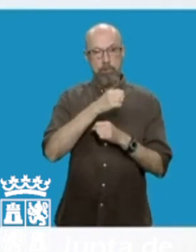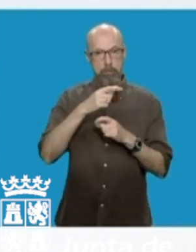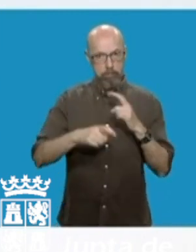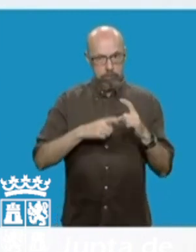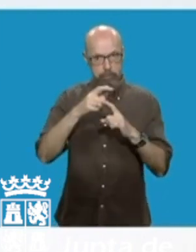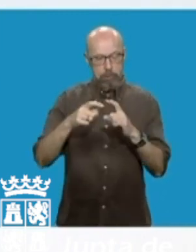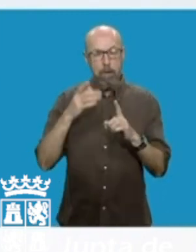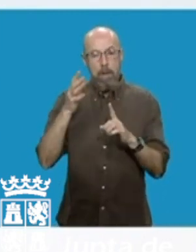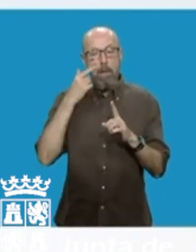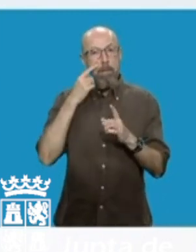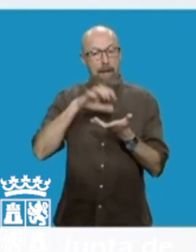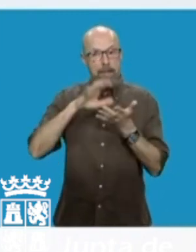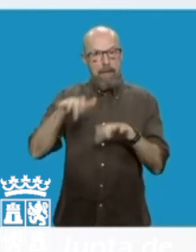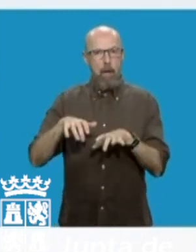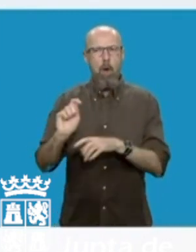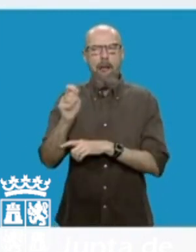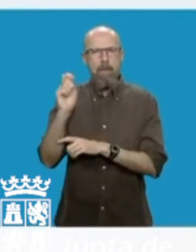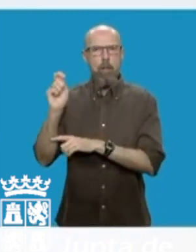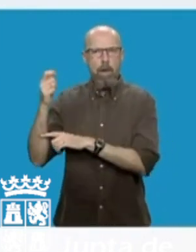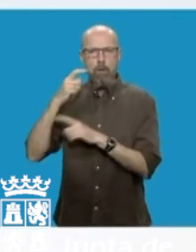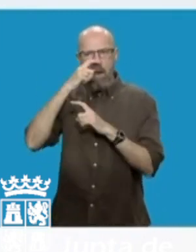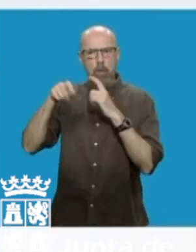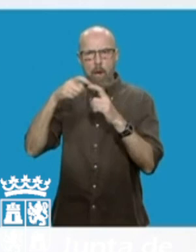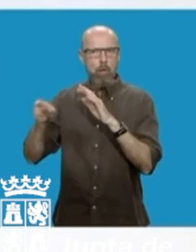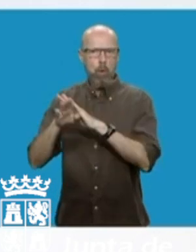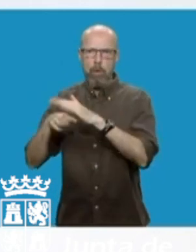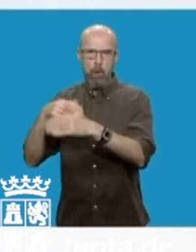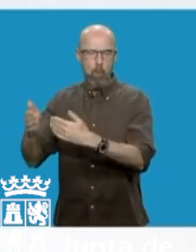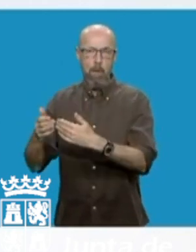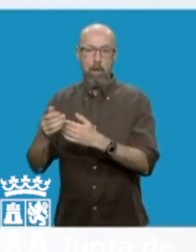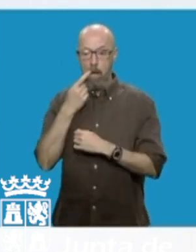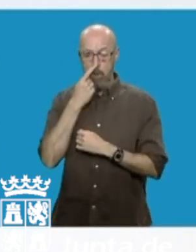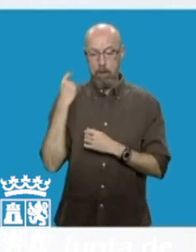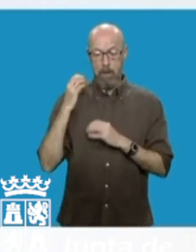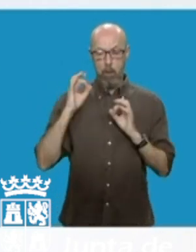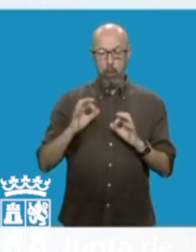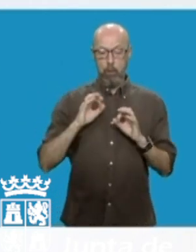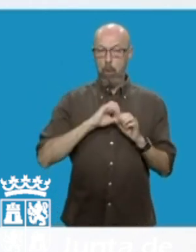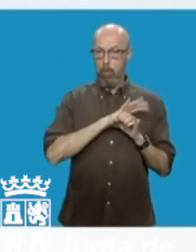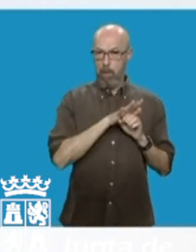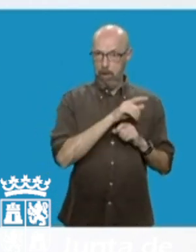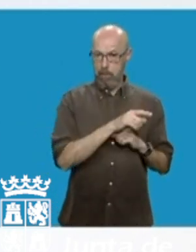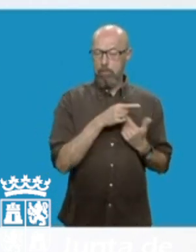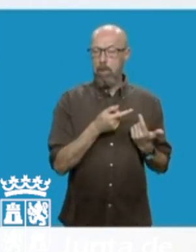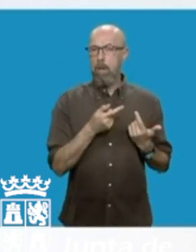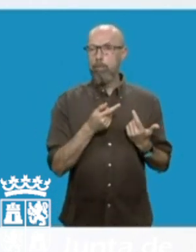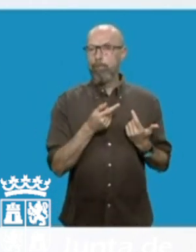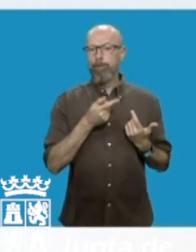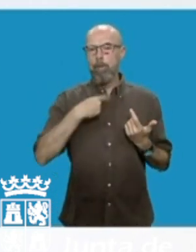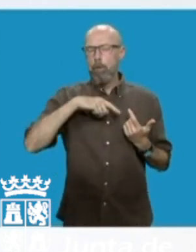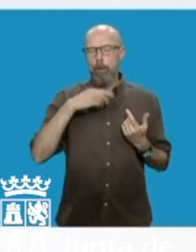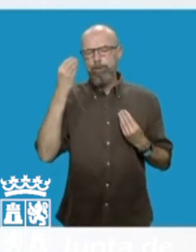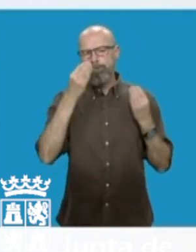nacionales e internacionales temporada tras temporada. El año pasado, la evolución de la pandemia nos hizo tomar la decisión de aplazar la